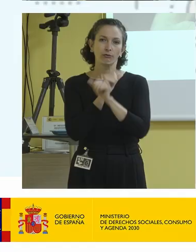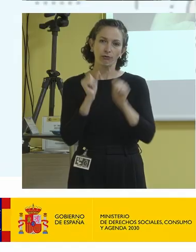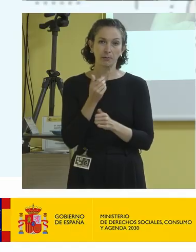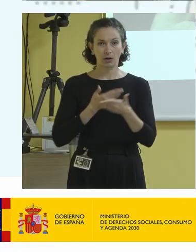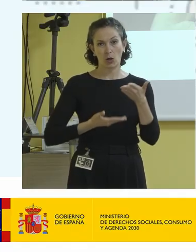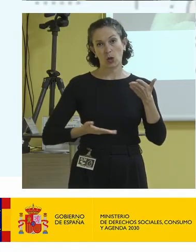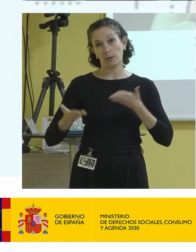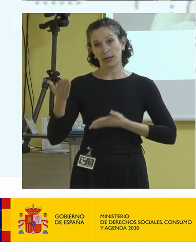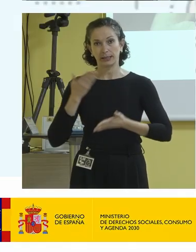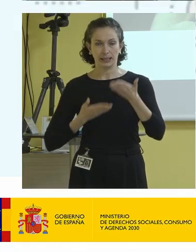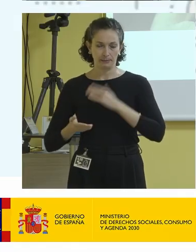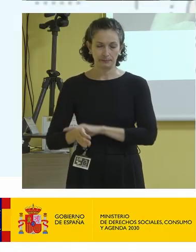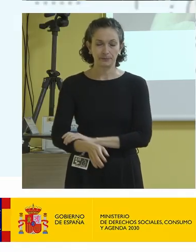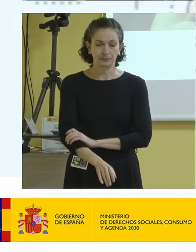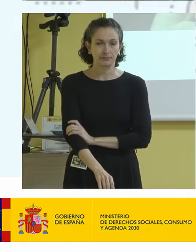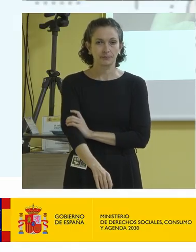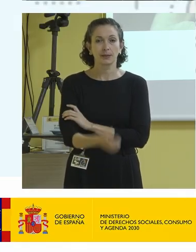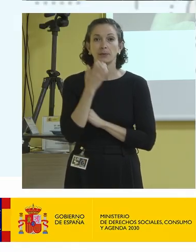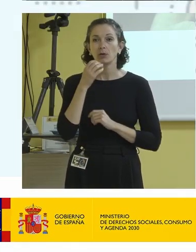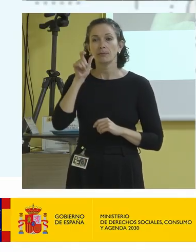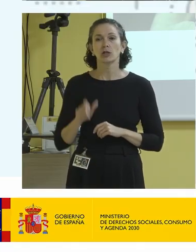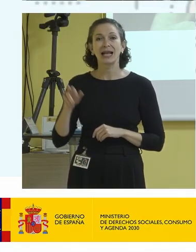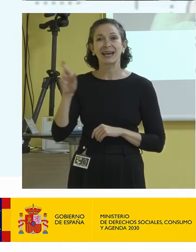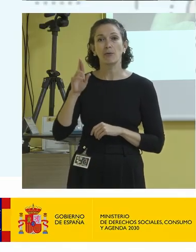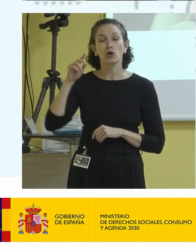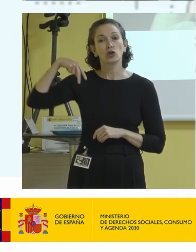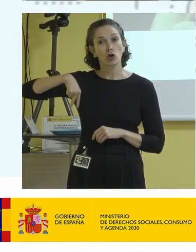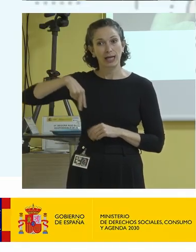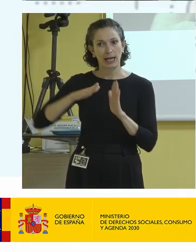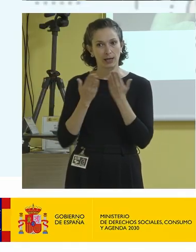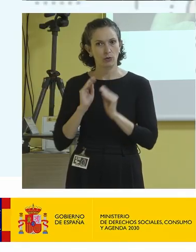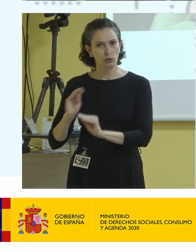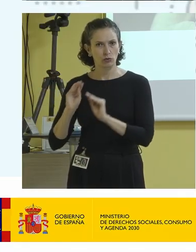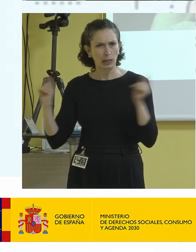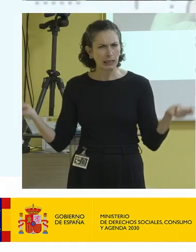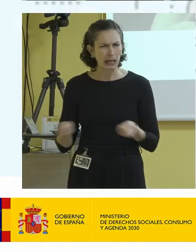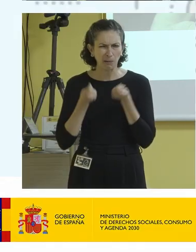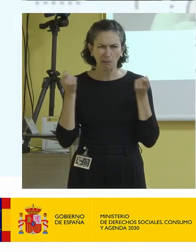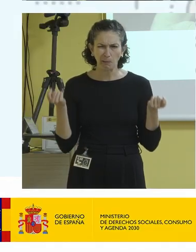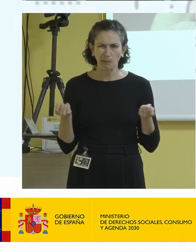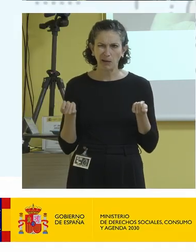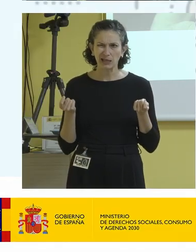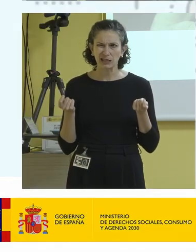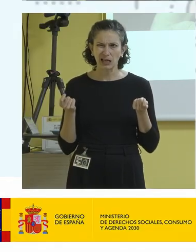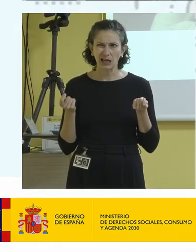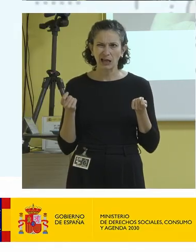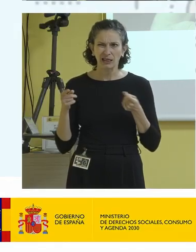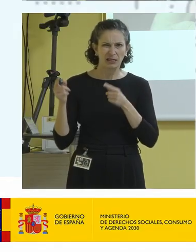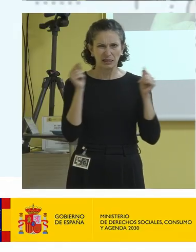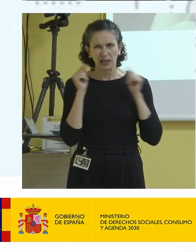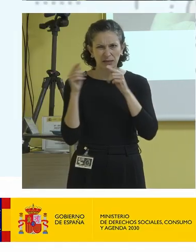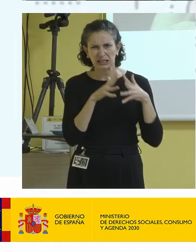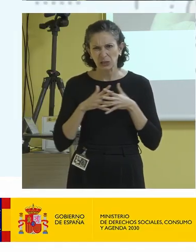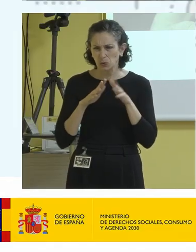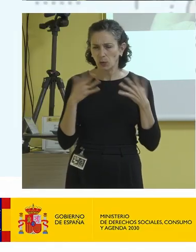Esto lo hicieron mucho, por ejemplo, lo cuenta Ramón Nogueras en uno de sus libros, en una campaña de, no sé de qué parte de Estados Unidos era, en